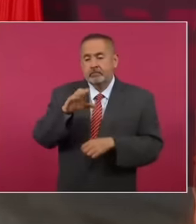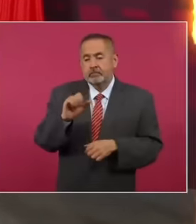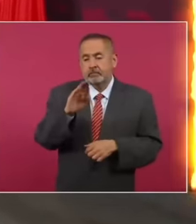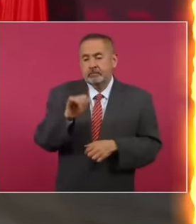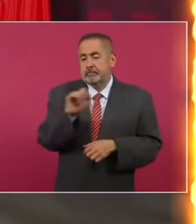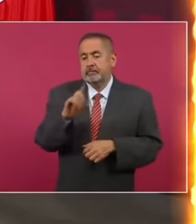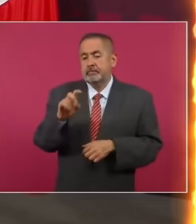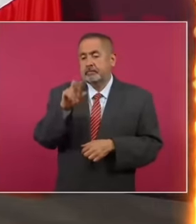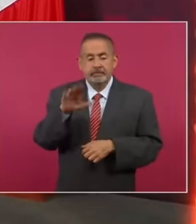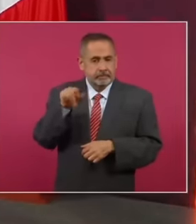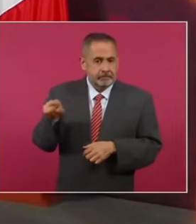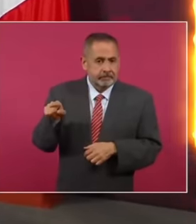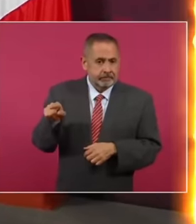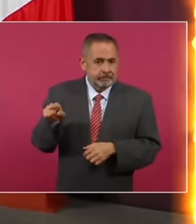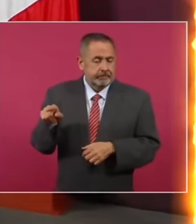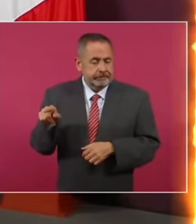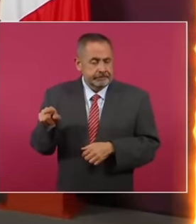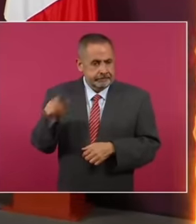Vaca,